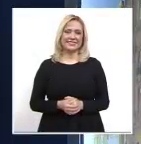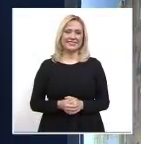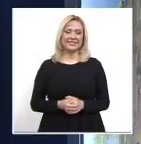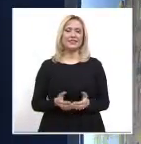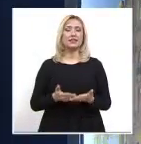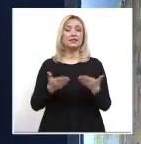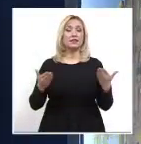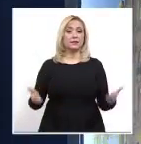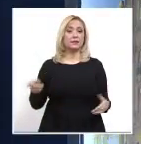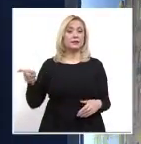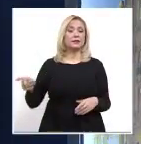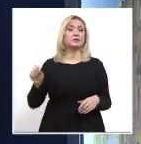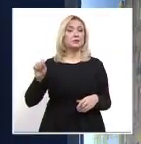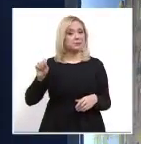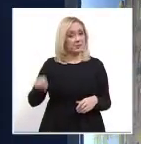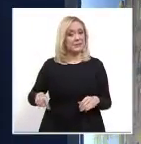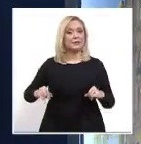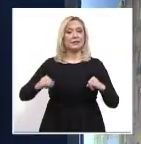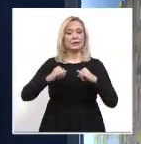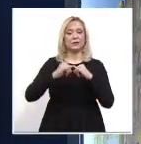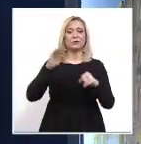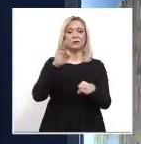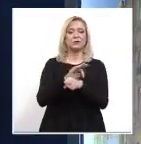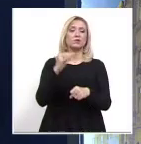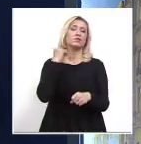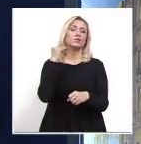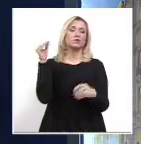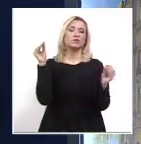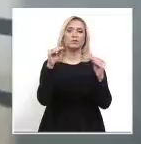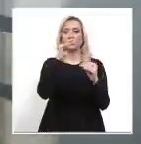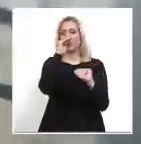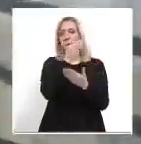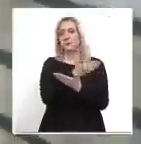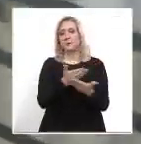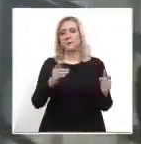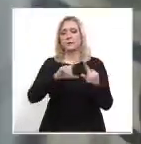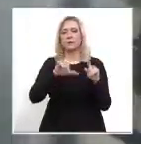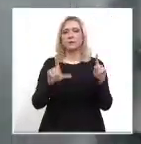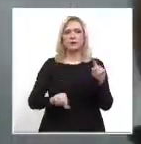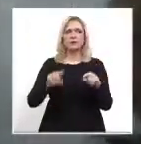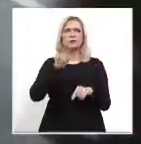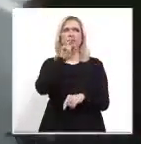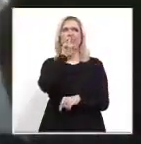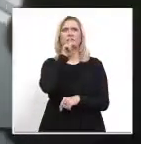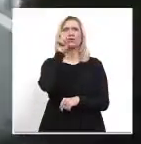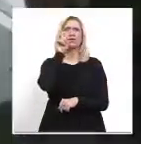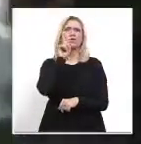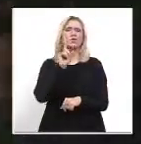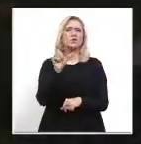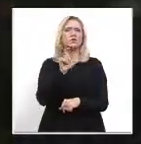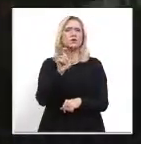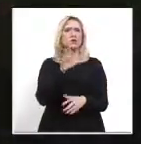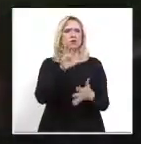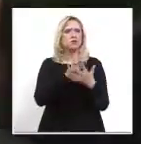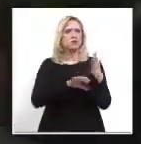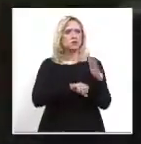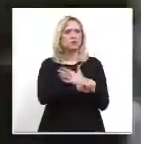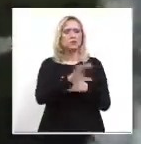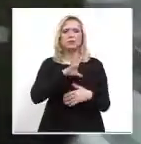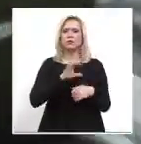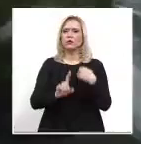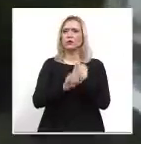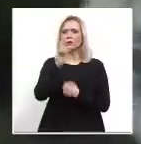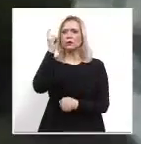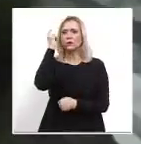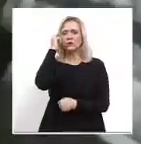La Defensoría Pública Federal manifestó su preocupación por la situación que viven mujeres con problemas de salud mental que se